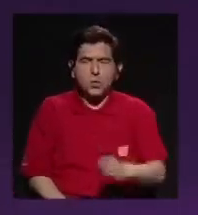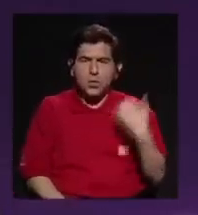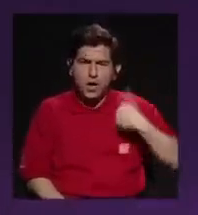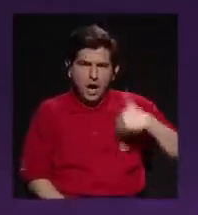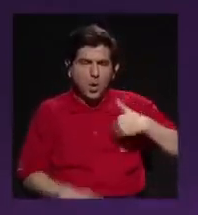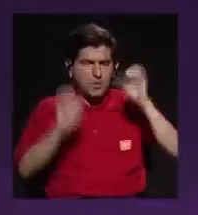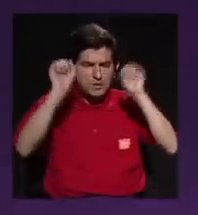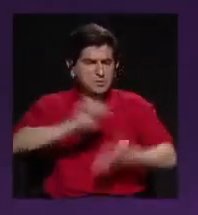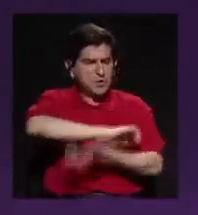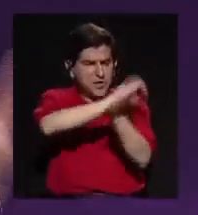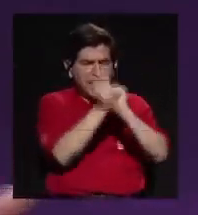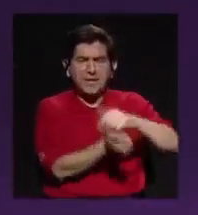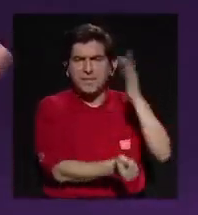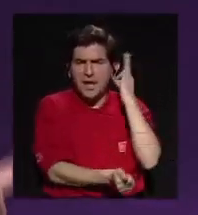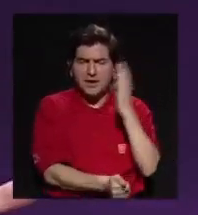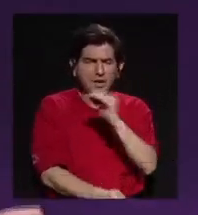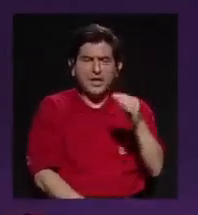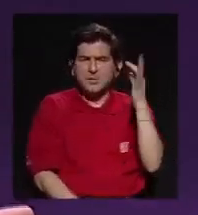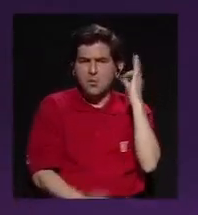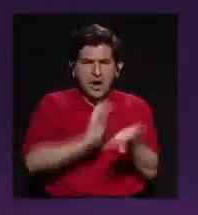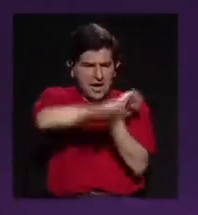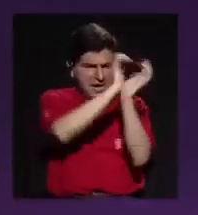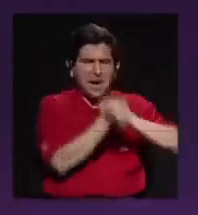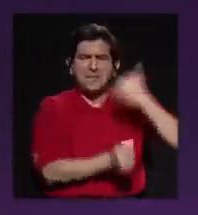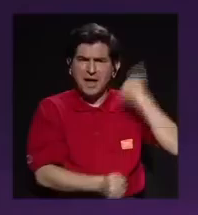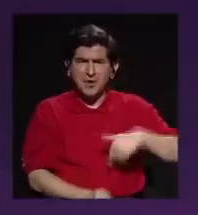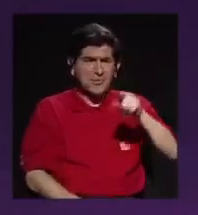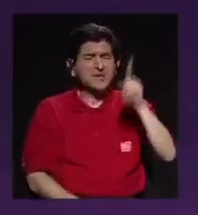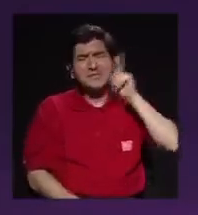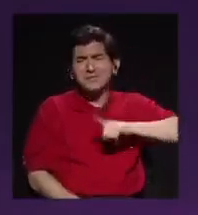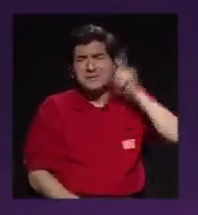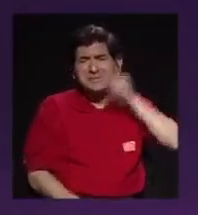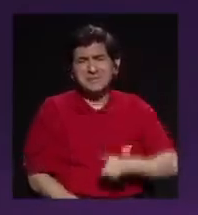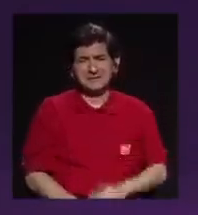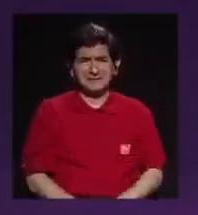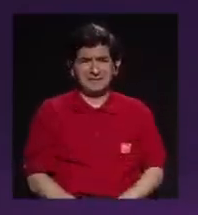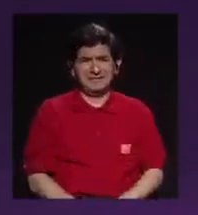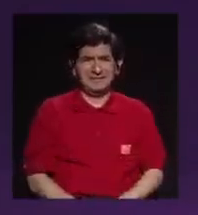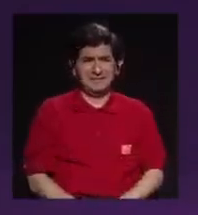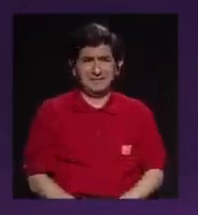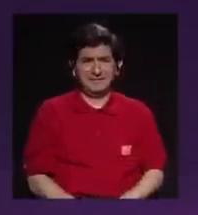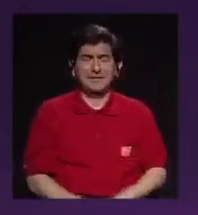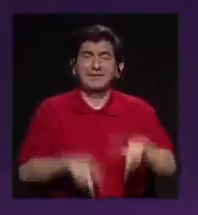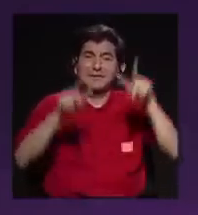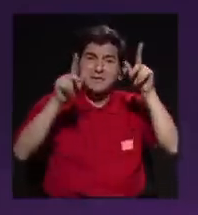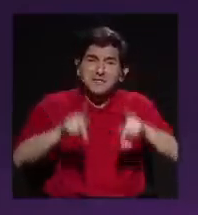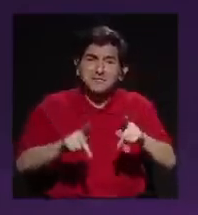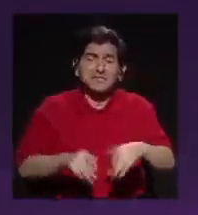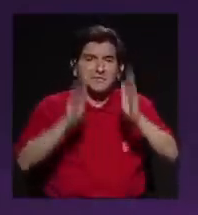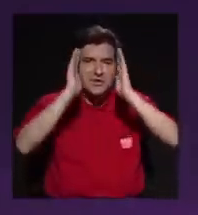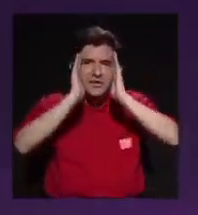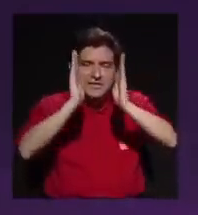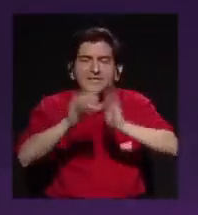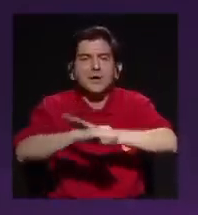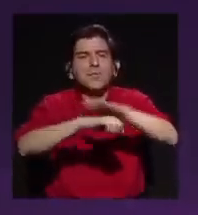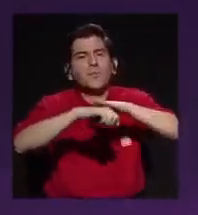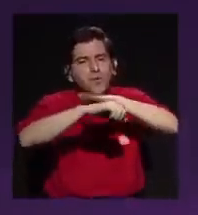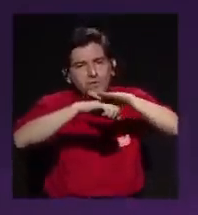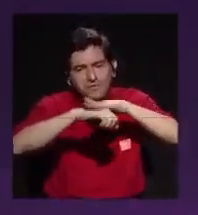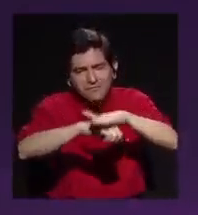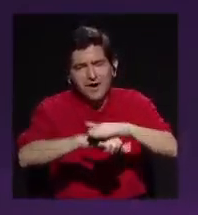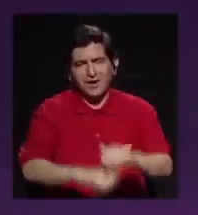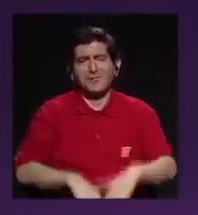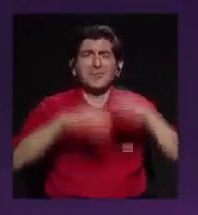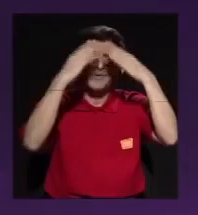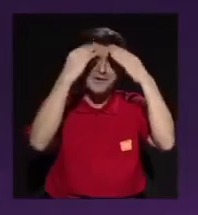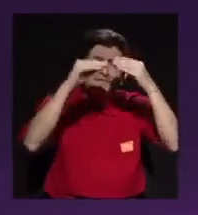hombres se podían cambiar en mujeres y las mujeres en los hombres. Eso es una mentira y es una falacia. Y las personas que nos escuchan, que por favor, o sea,